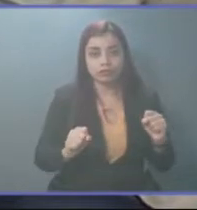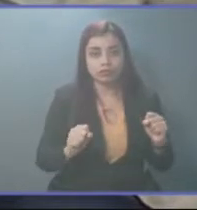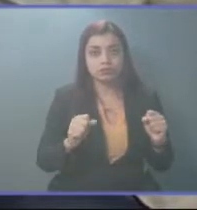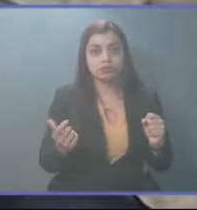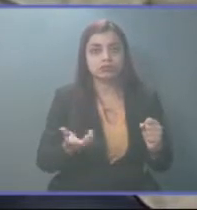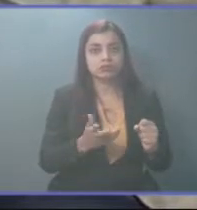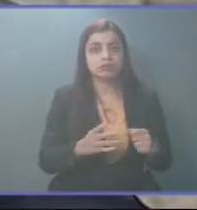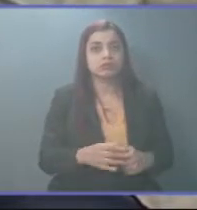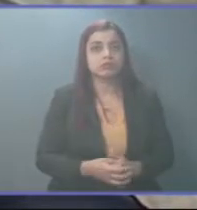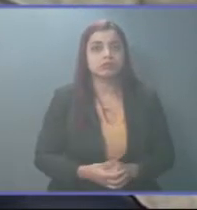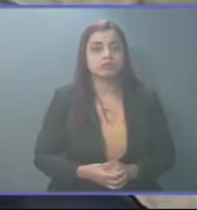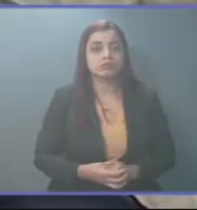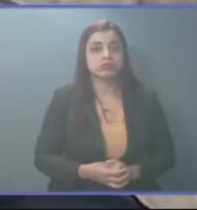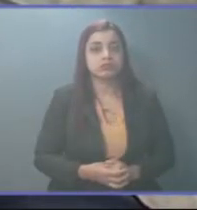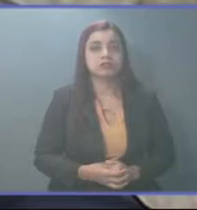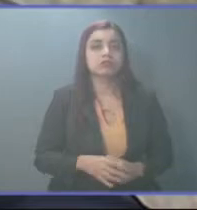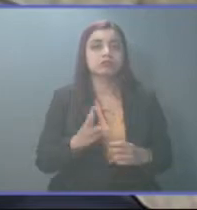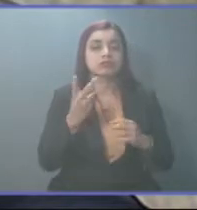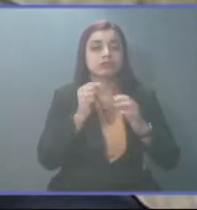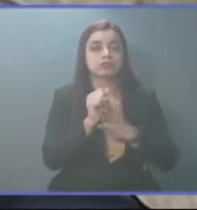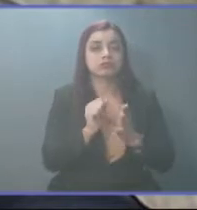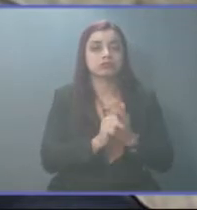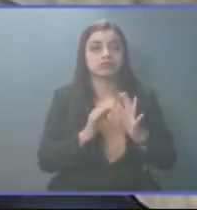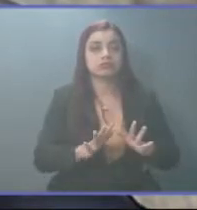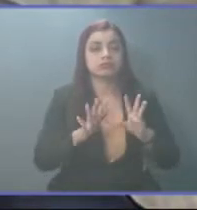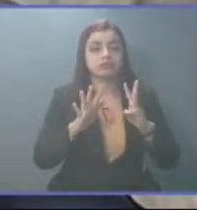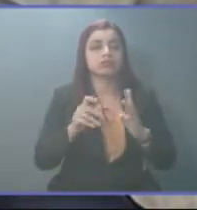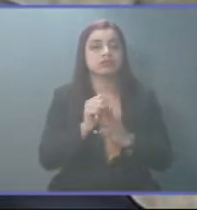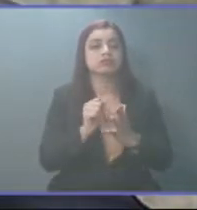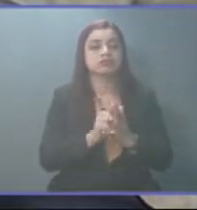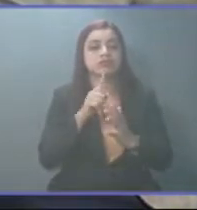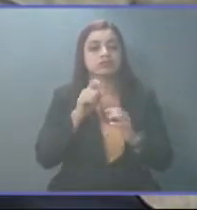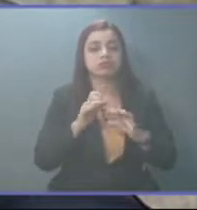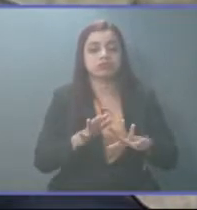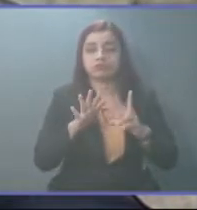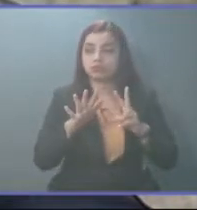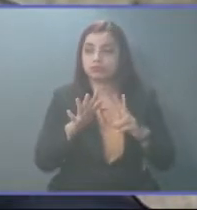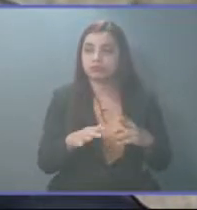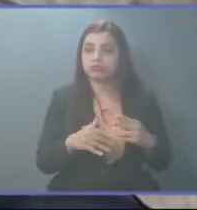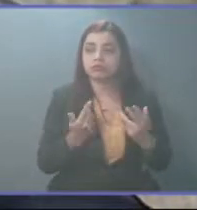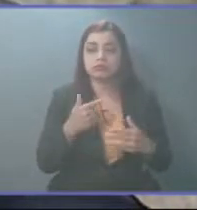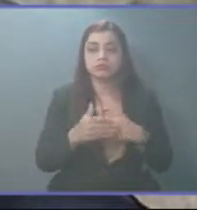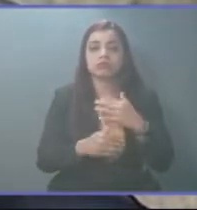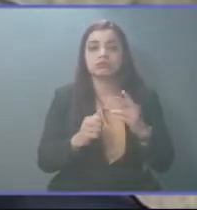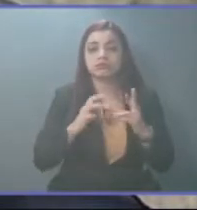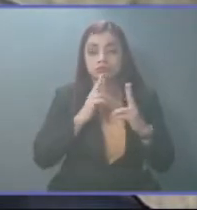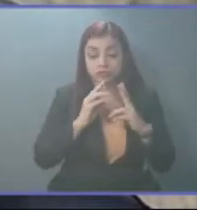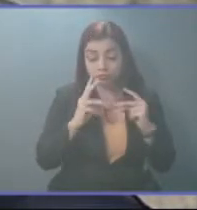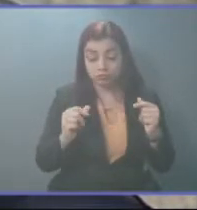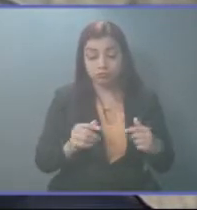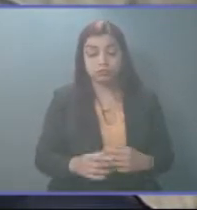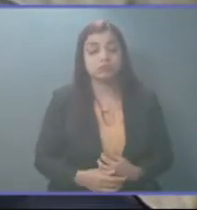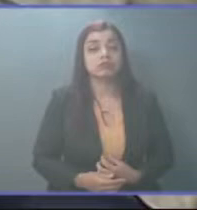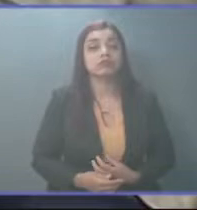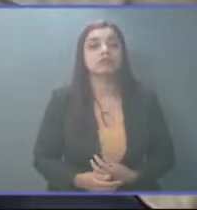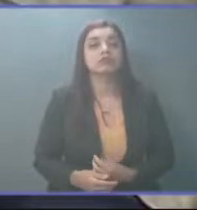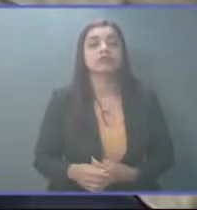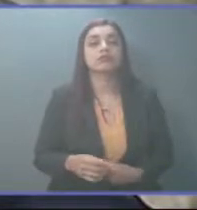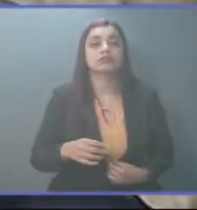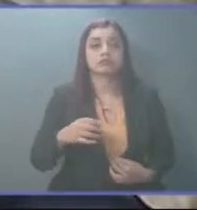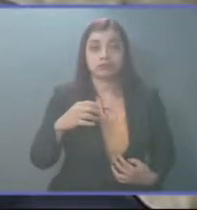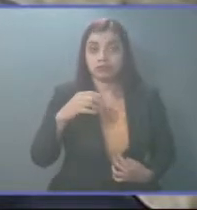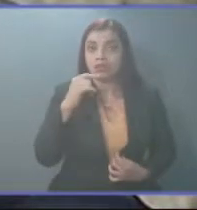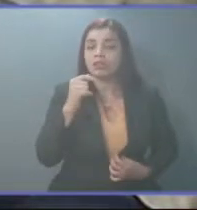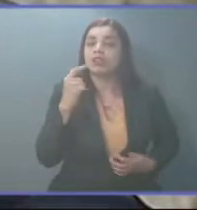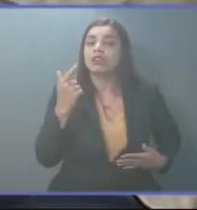crítica. 18. Artículo 117 relativo a resolución definitiva. En el sentido de adecuar